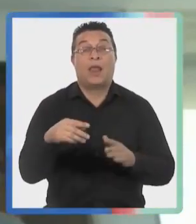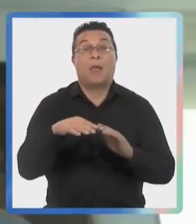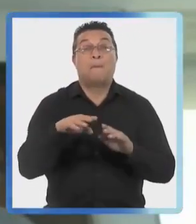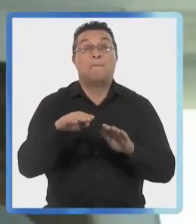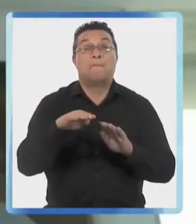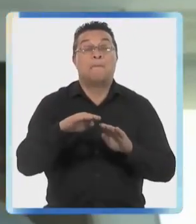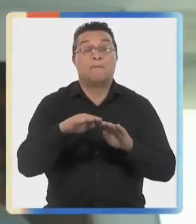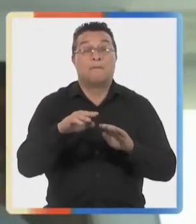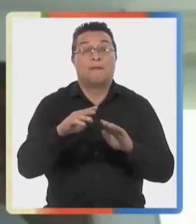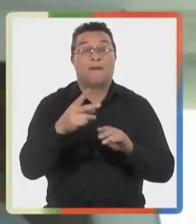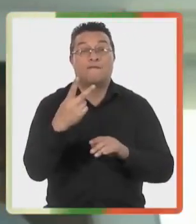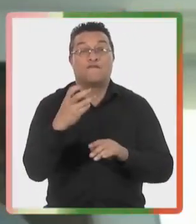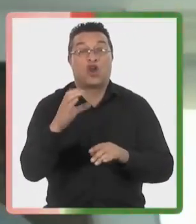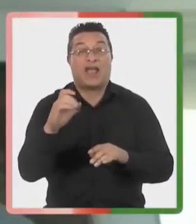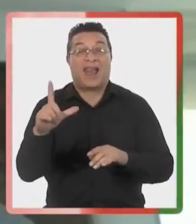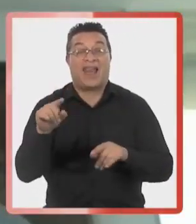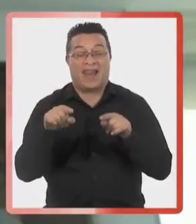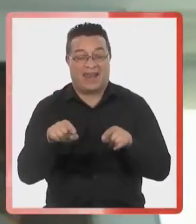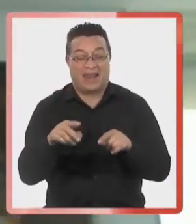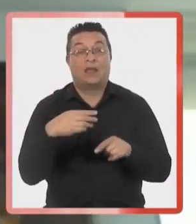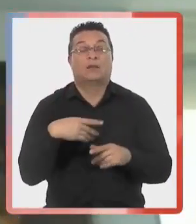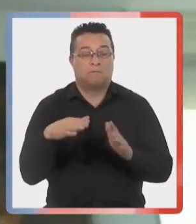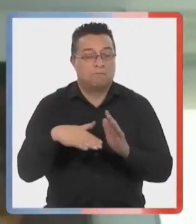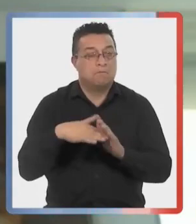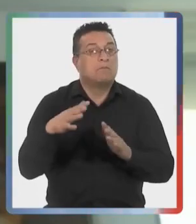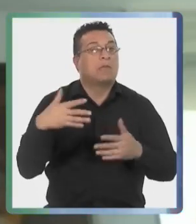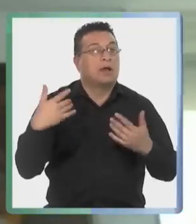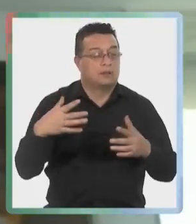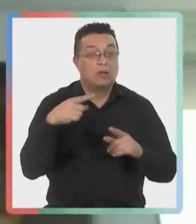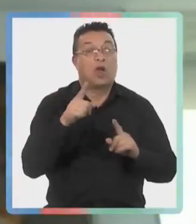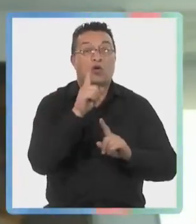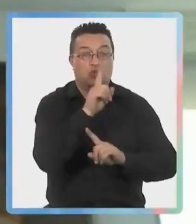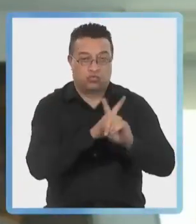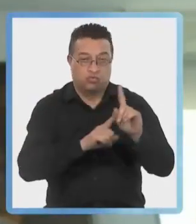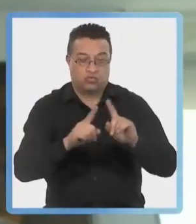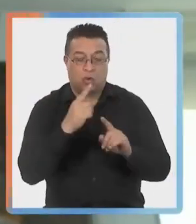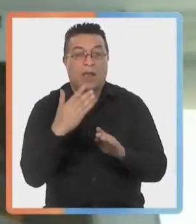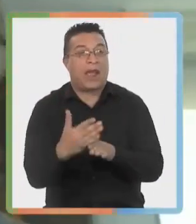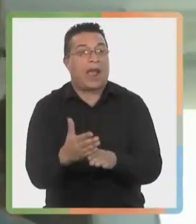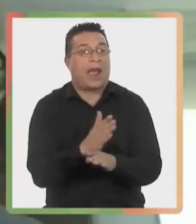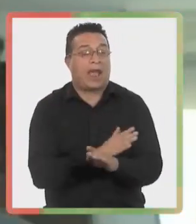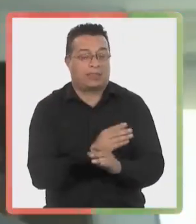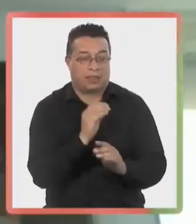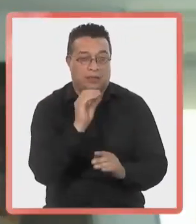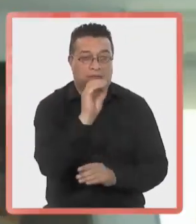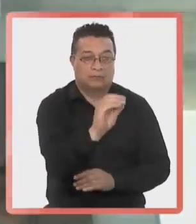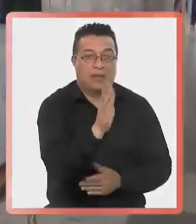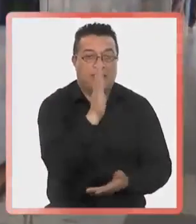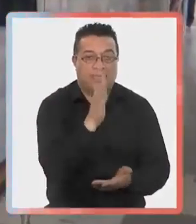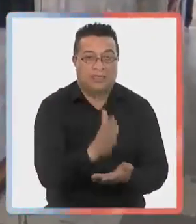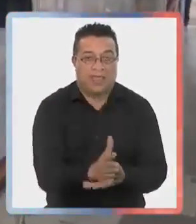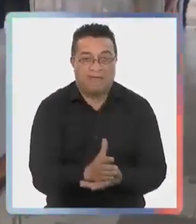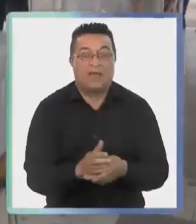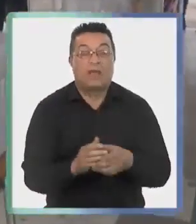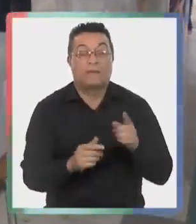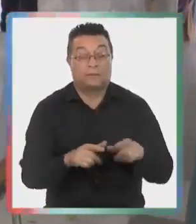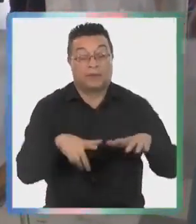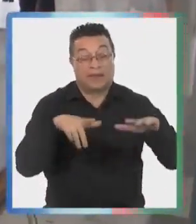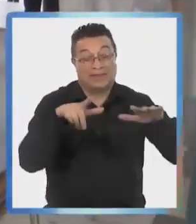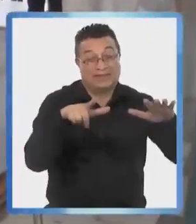en la ley, ¿ya? Y ellos tienen que, sí, aquí presentar excusa anticipadamente. Y tienen